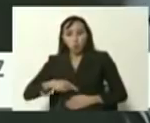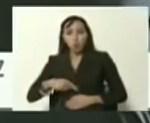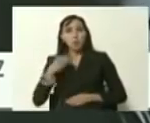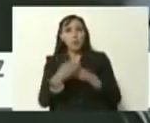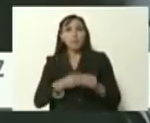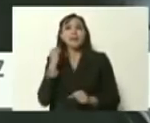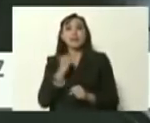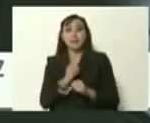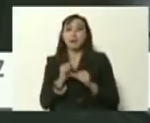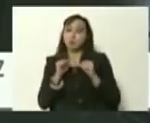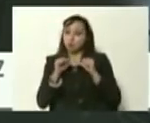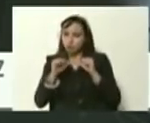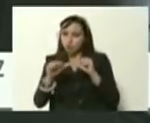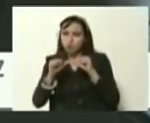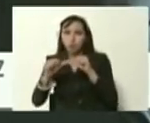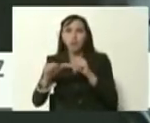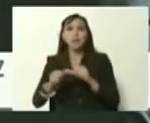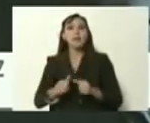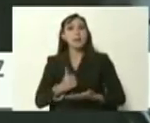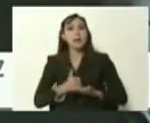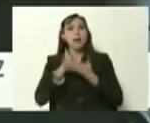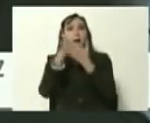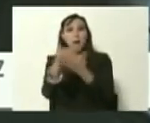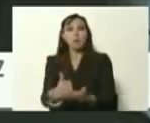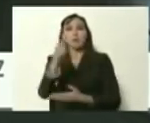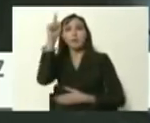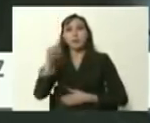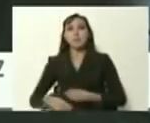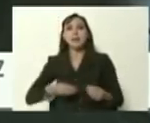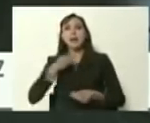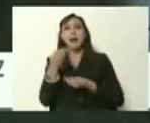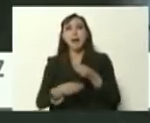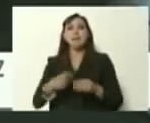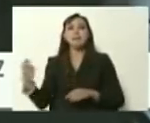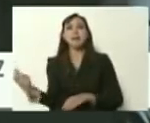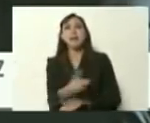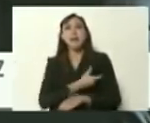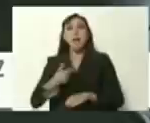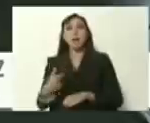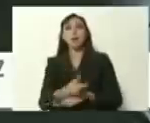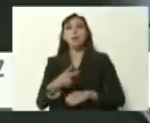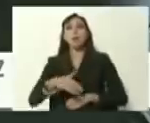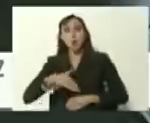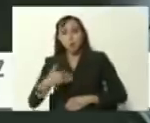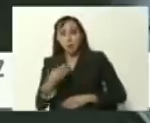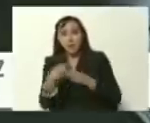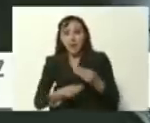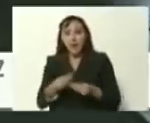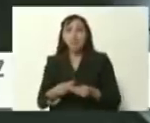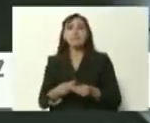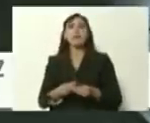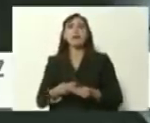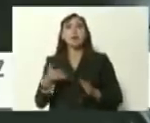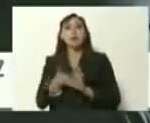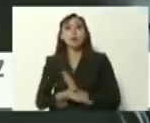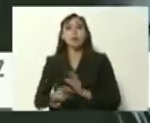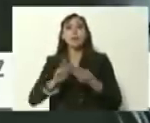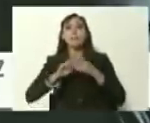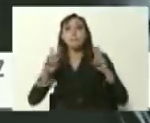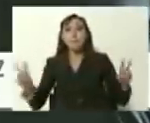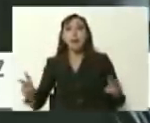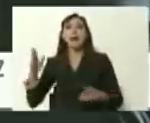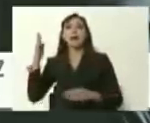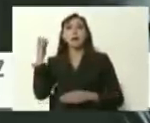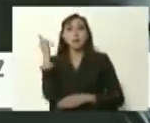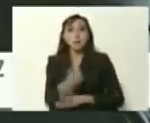seguir trabajando, para seguir ayudando y hacer que este gobierno pueda ejercer en paz su dominio,